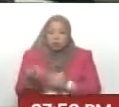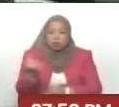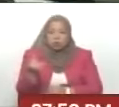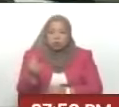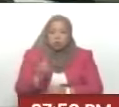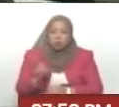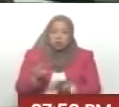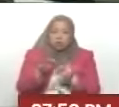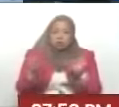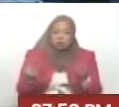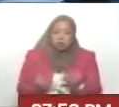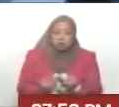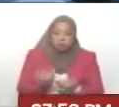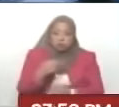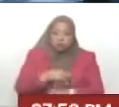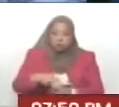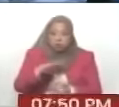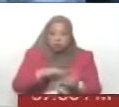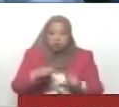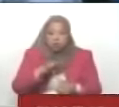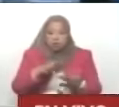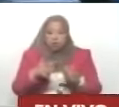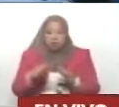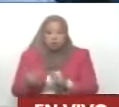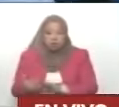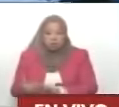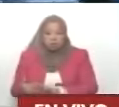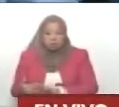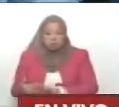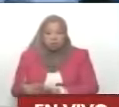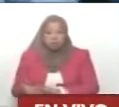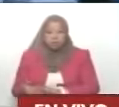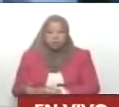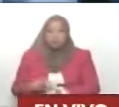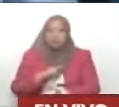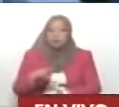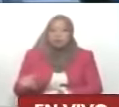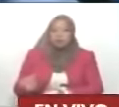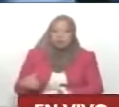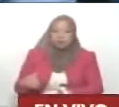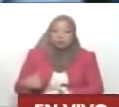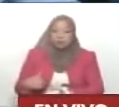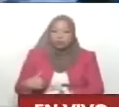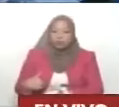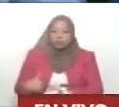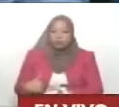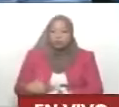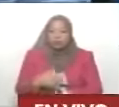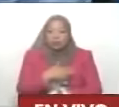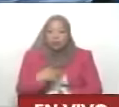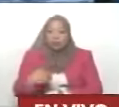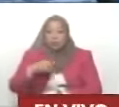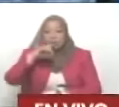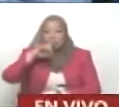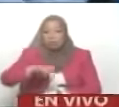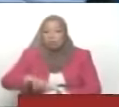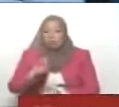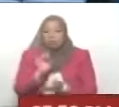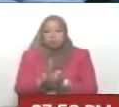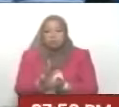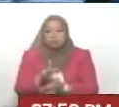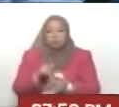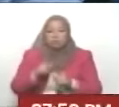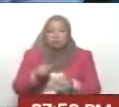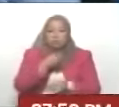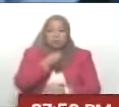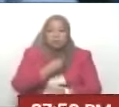de su familia, la situación de su comunidad. Y en esa onda andamos nosotros. Aquel que quiere odiar, le decimos, no siga